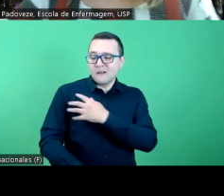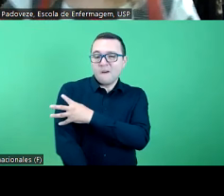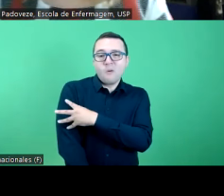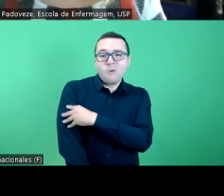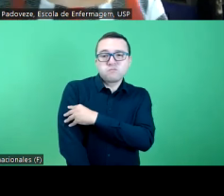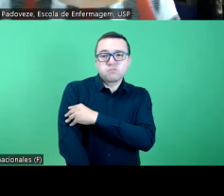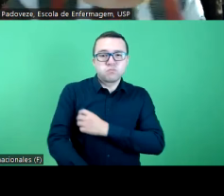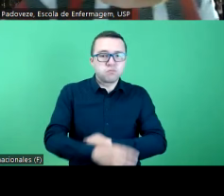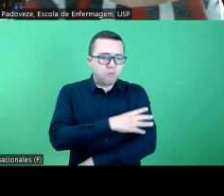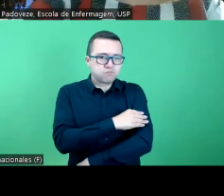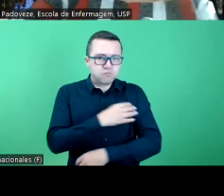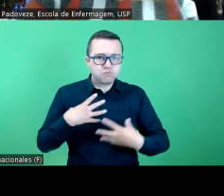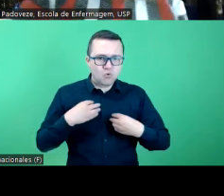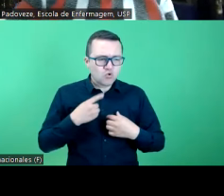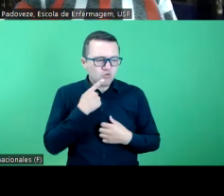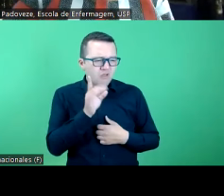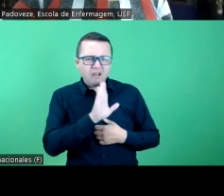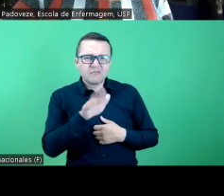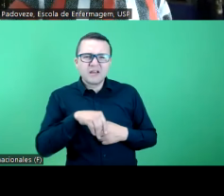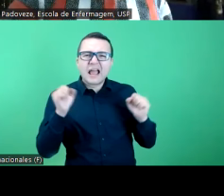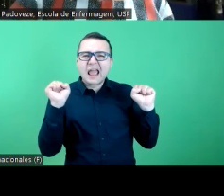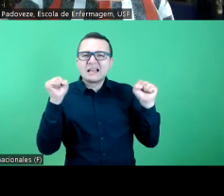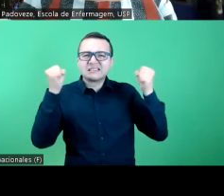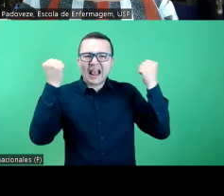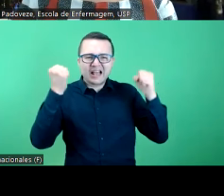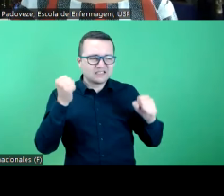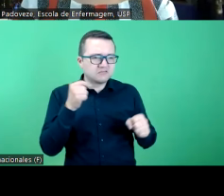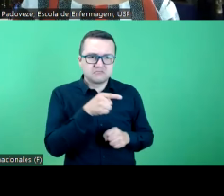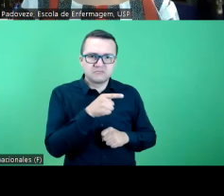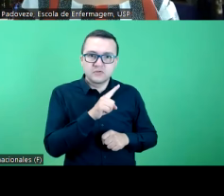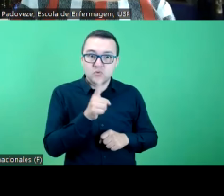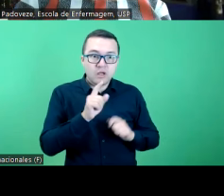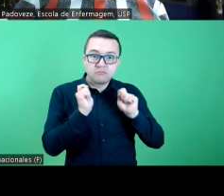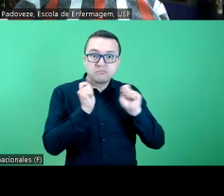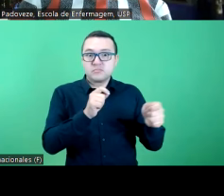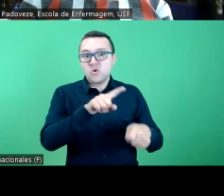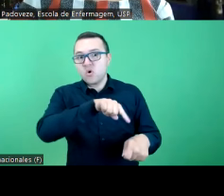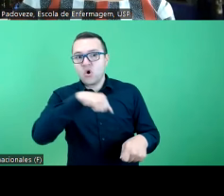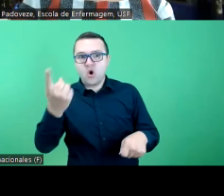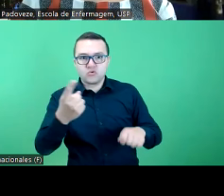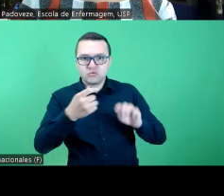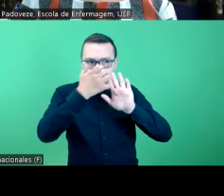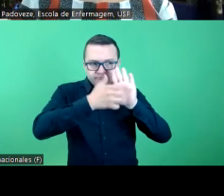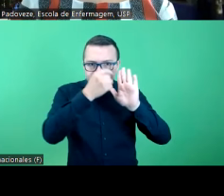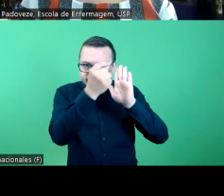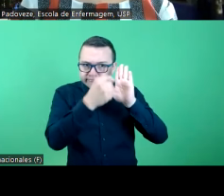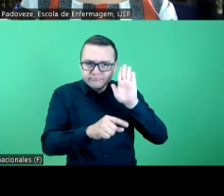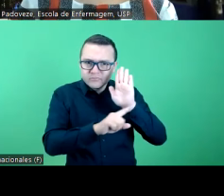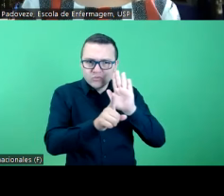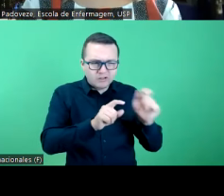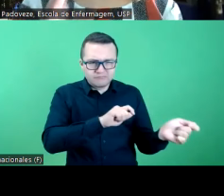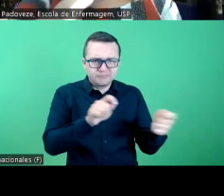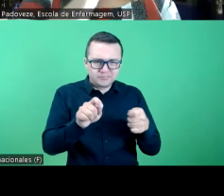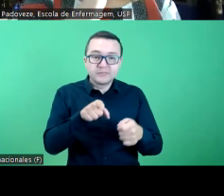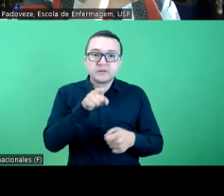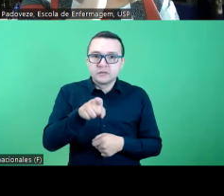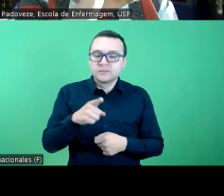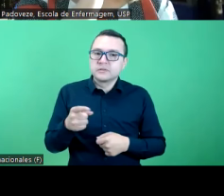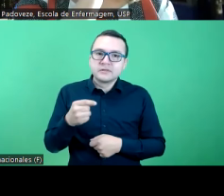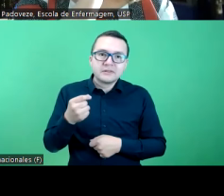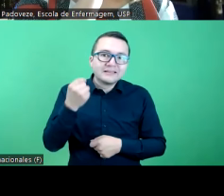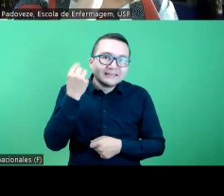de Renault-Chari y comenzó a inyectar a mi hijo con diclofenac y diazepam durante 3 días vía